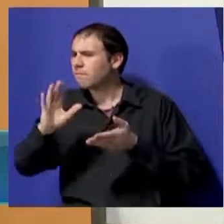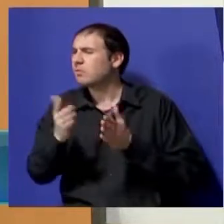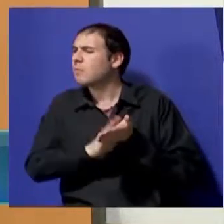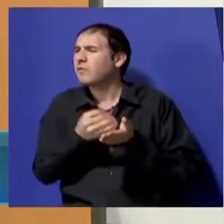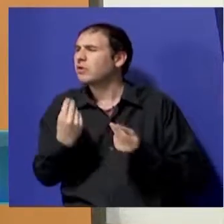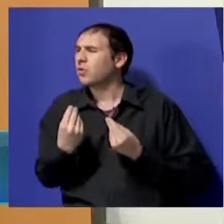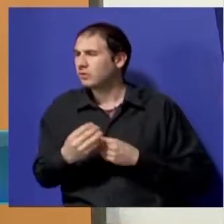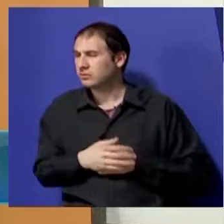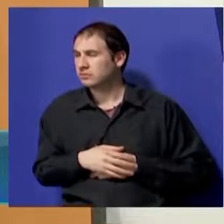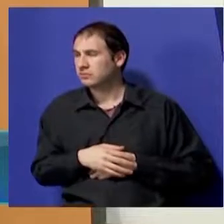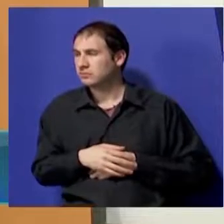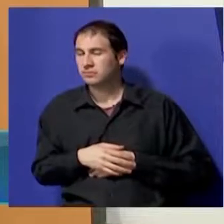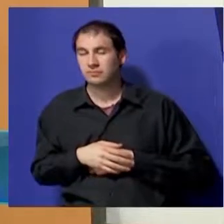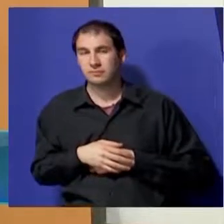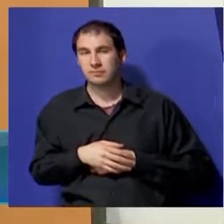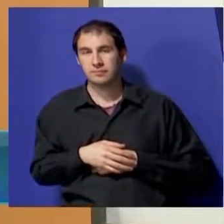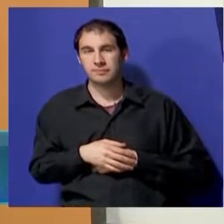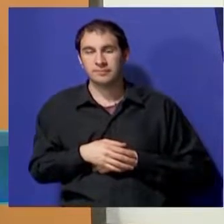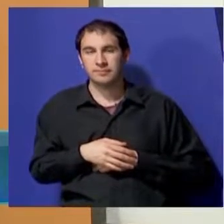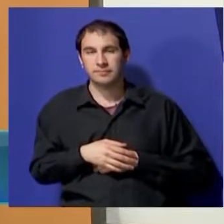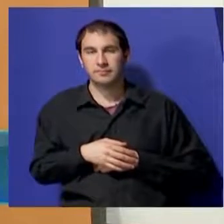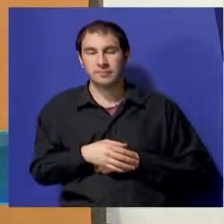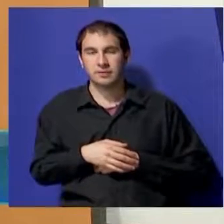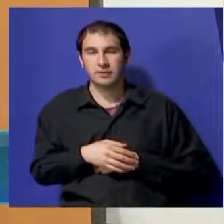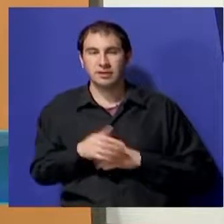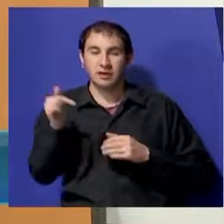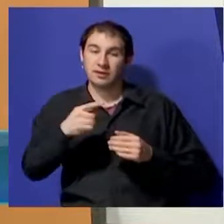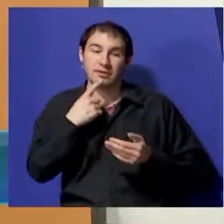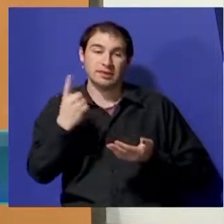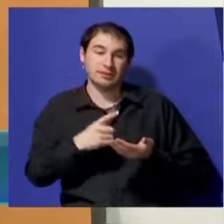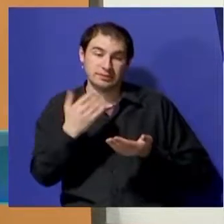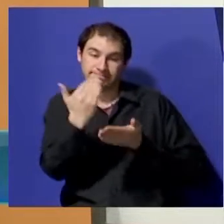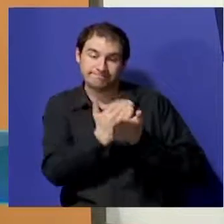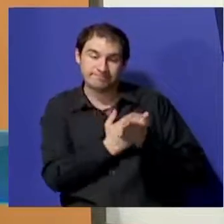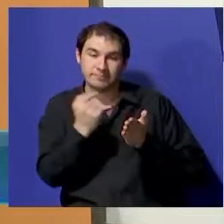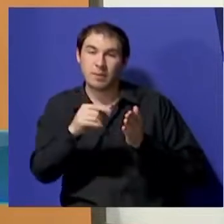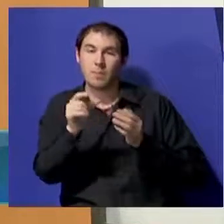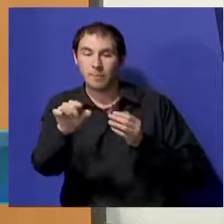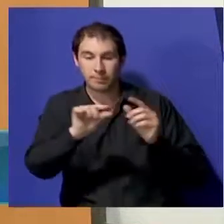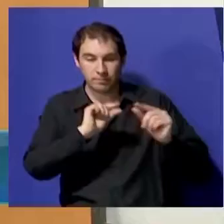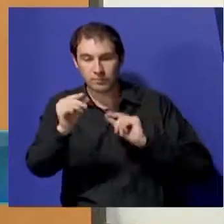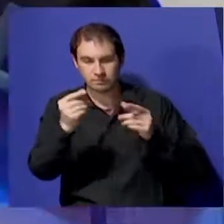determinan con esos muestreos? Sí, se tienen que determinar, pero con los muestreos